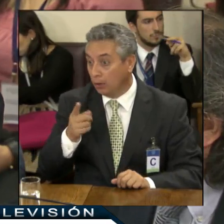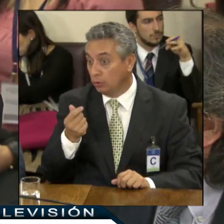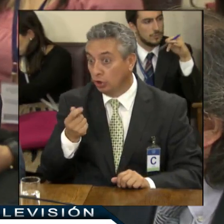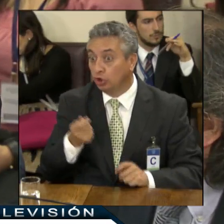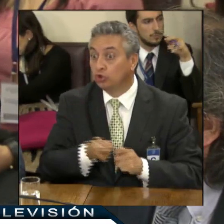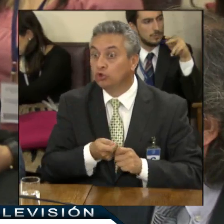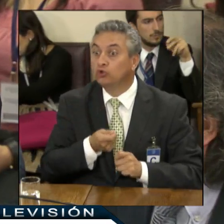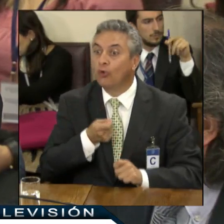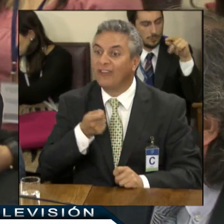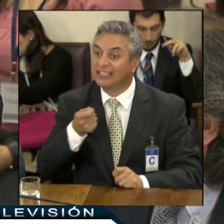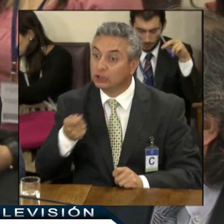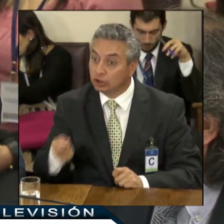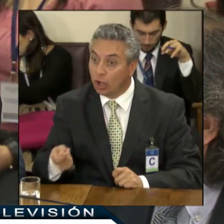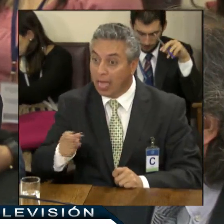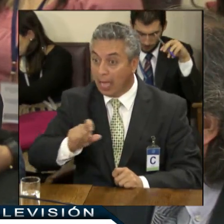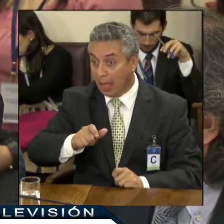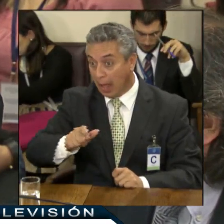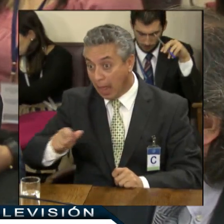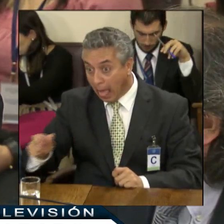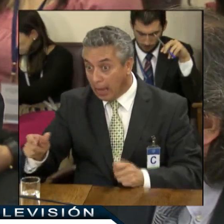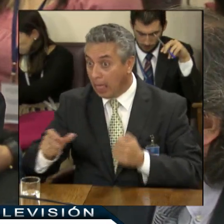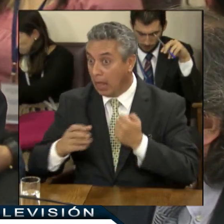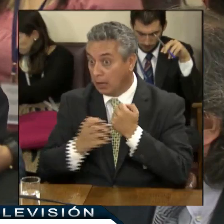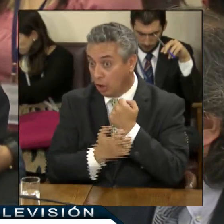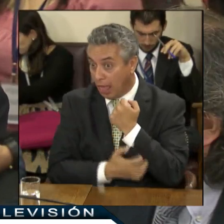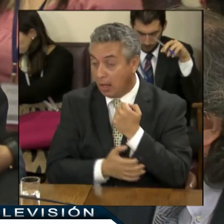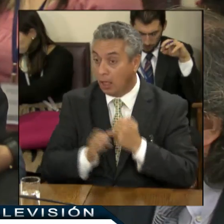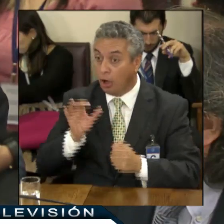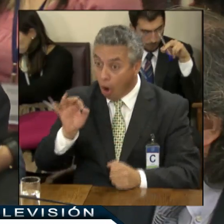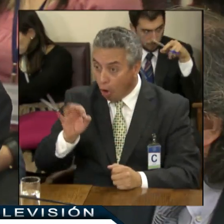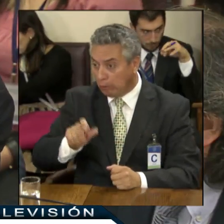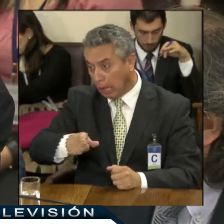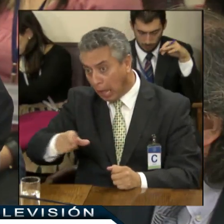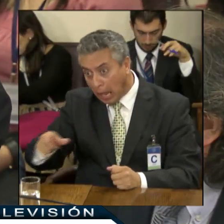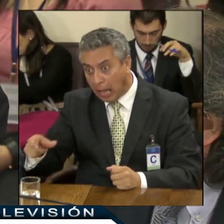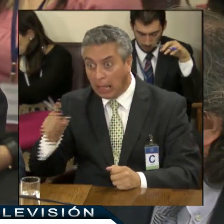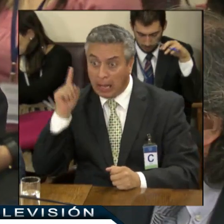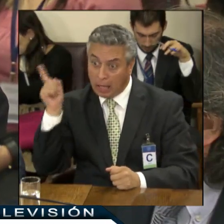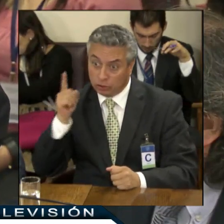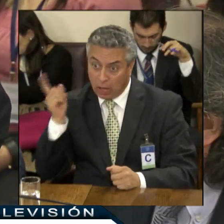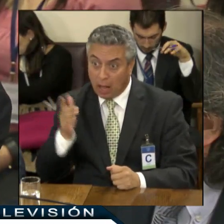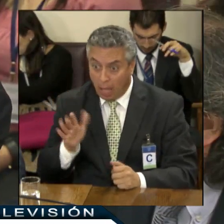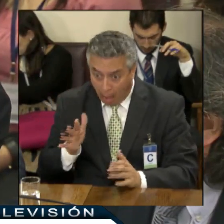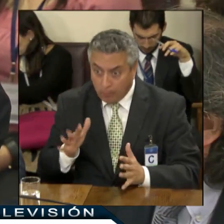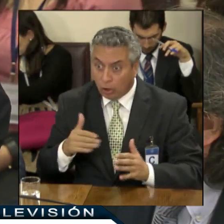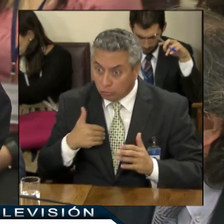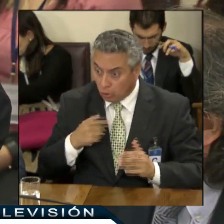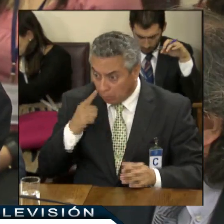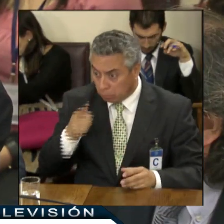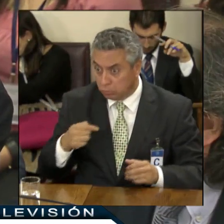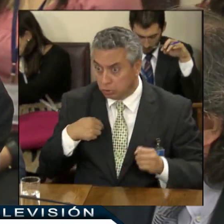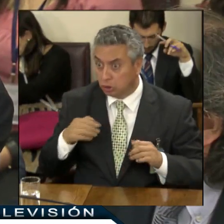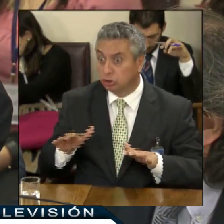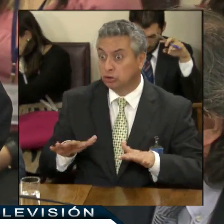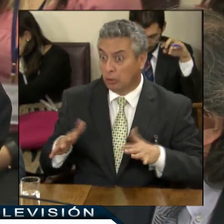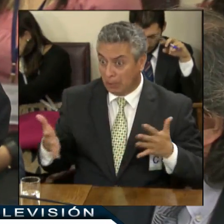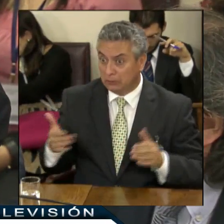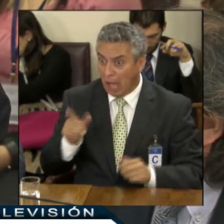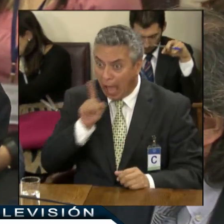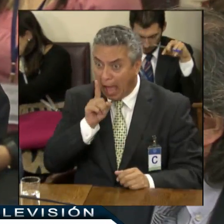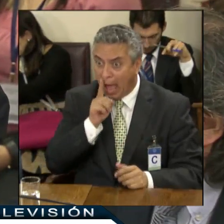por ejemplo para para los canales regionales o canales nacionales probablemente a lo mejor no encontramos sorpresa y si hay